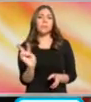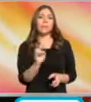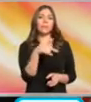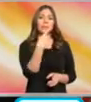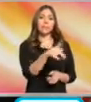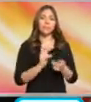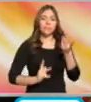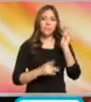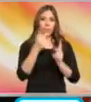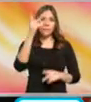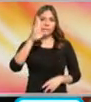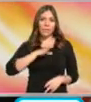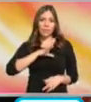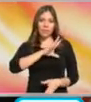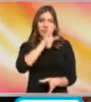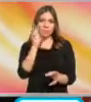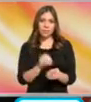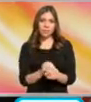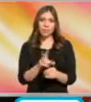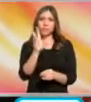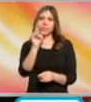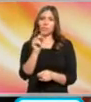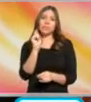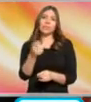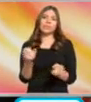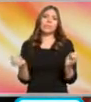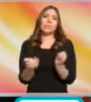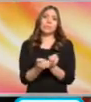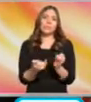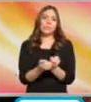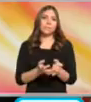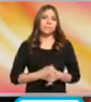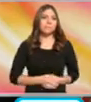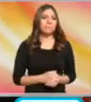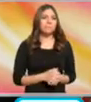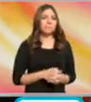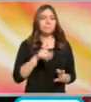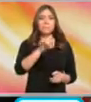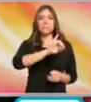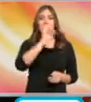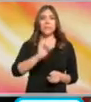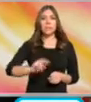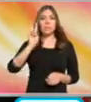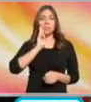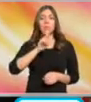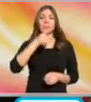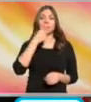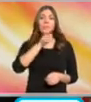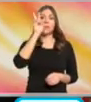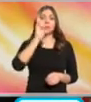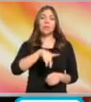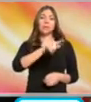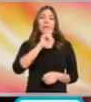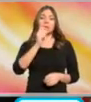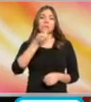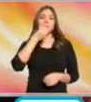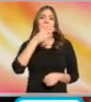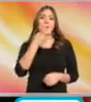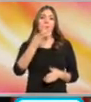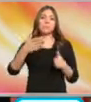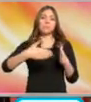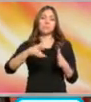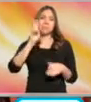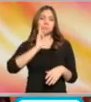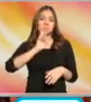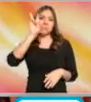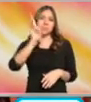proporciona esto, de fibra, no se compara. Yo no lo he probado nunca, así que para mí va a ser una completa novedad Yo ni esta siquiera receta, lo la había escuchado